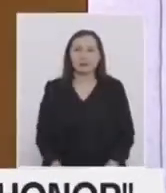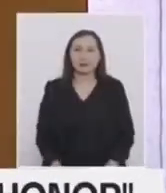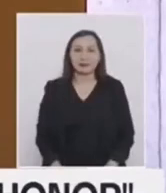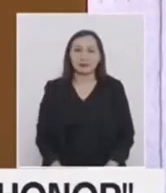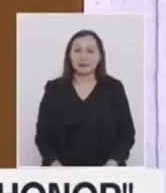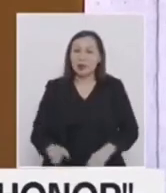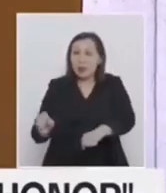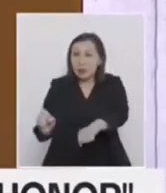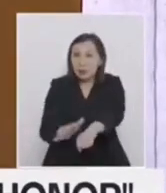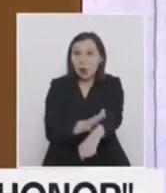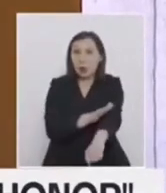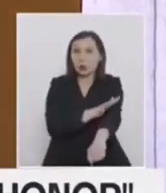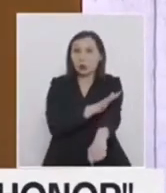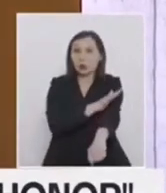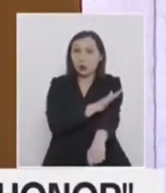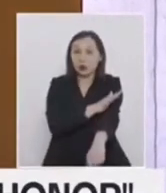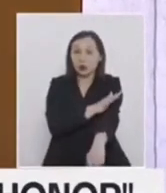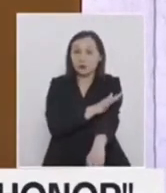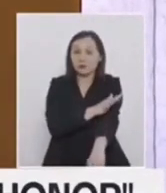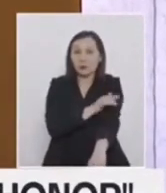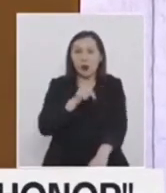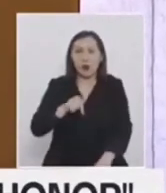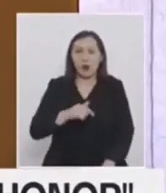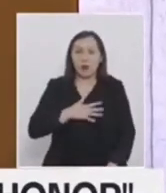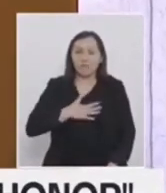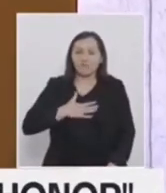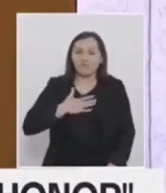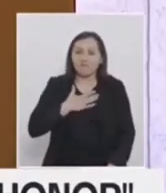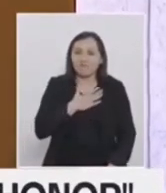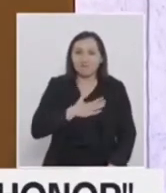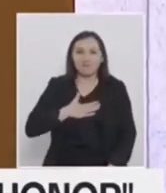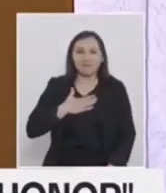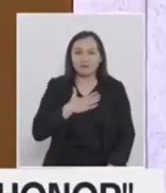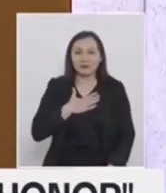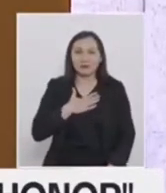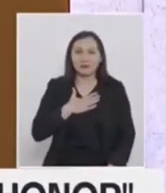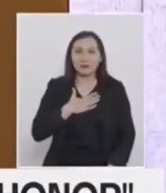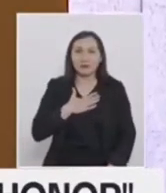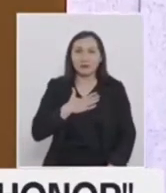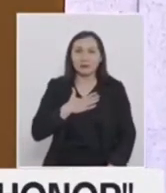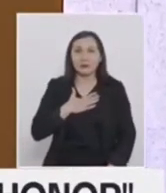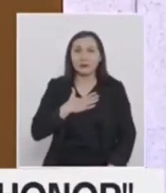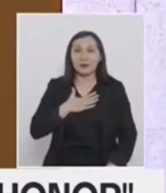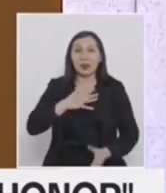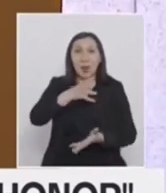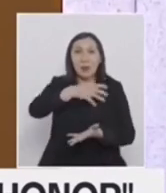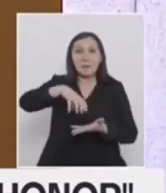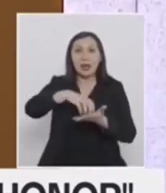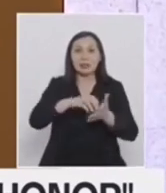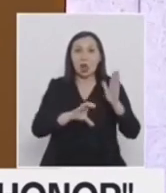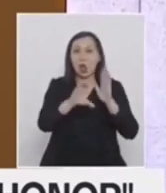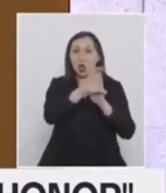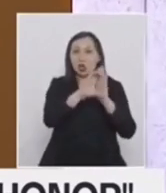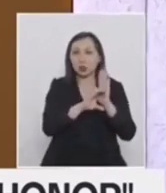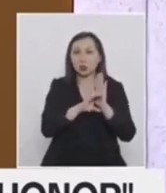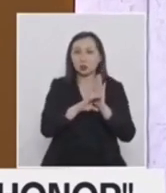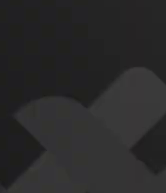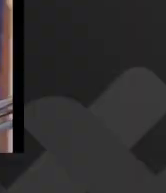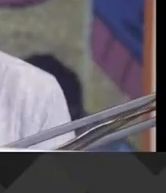la emoción que sentía hoy día al atravesar la plaza de la constitución